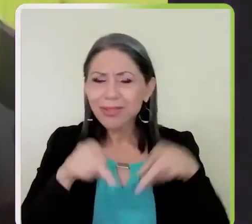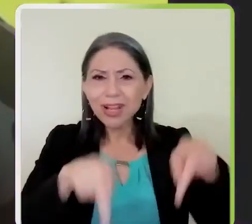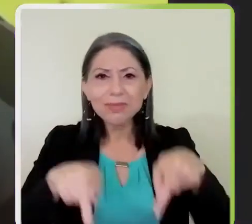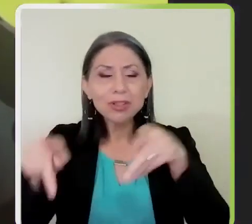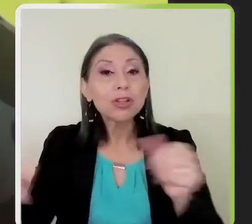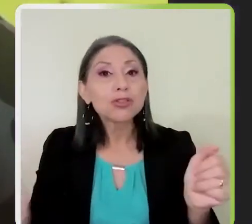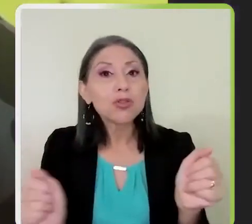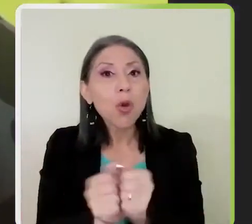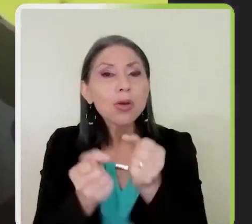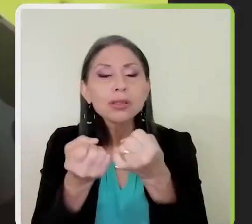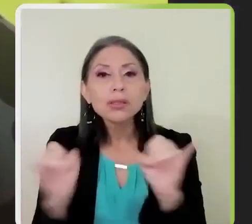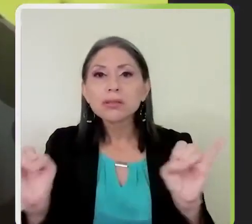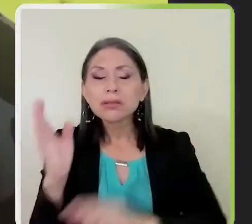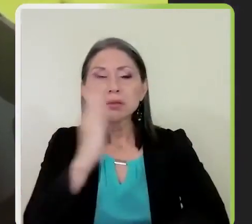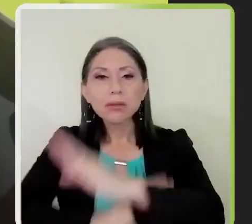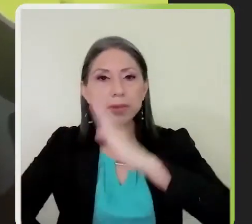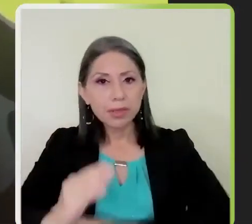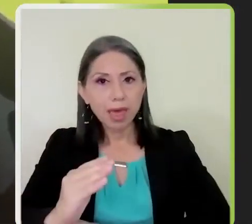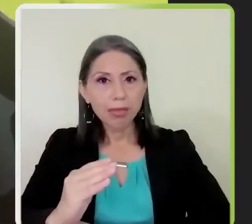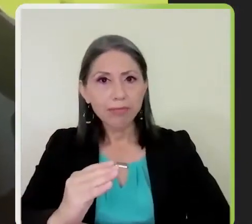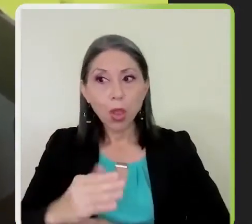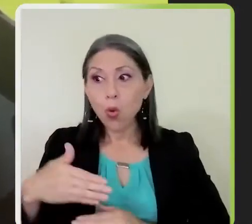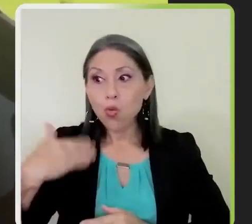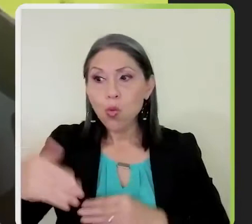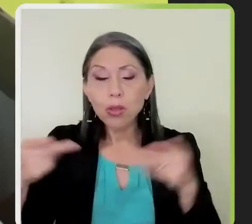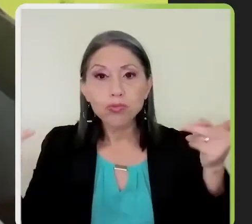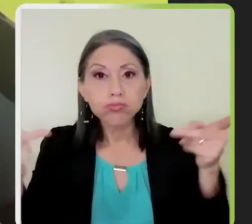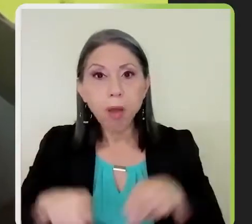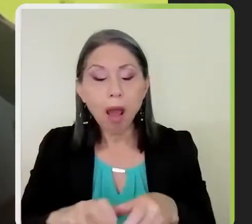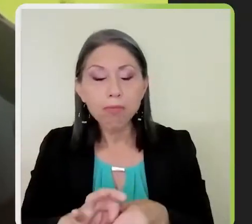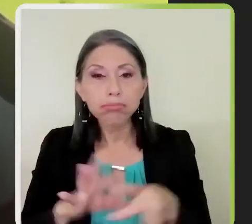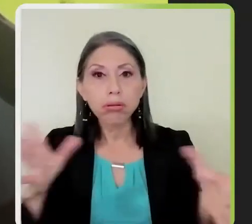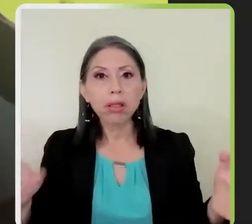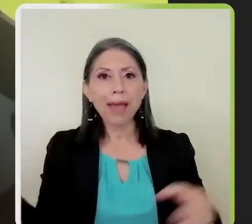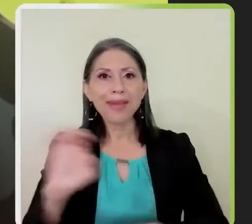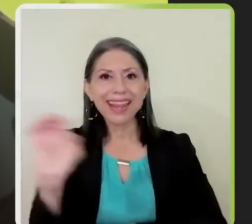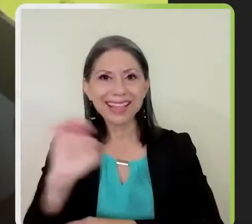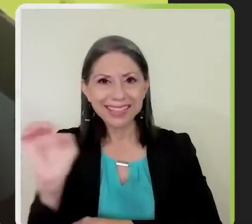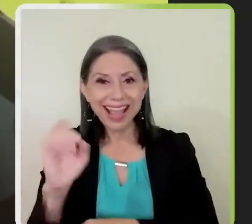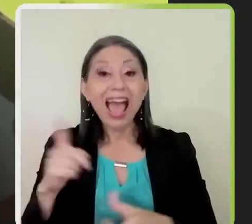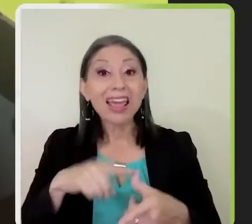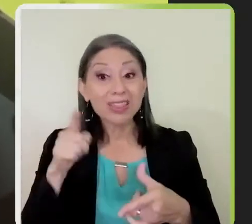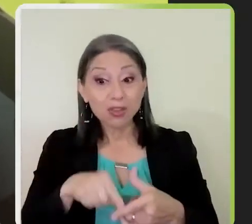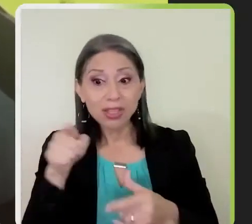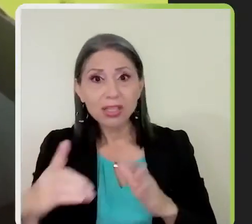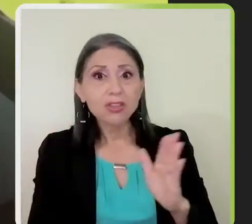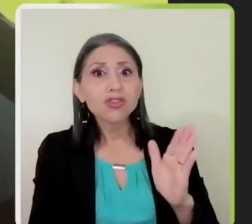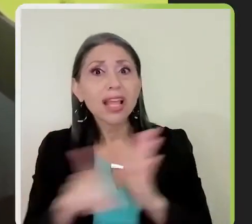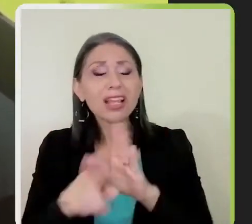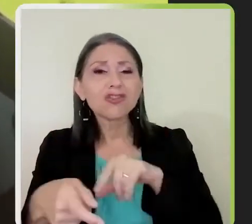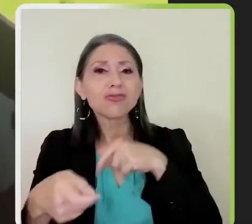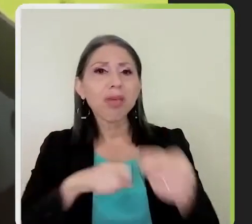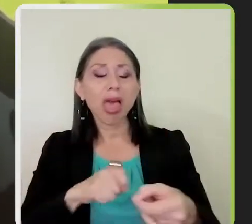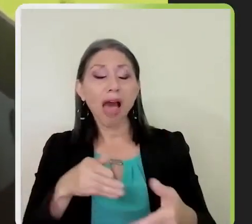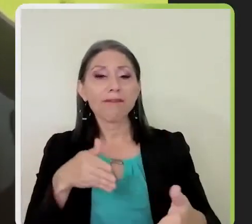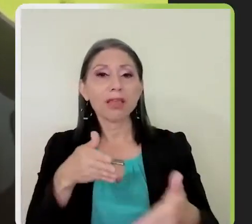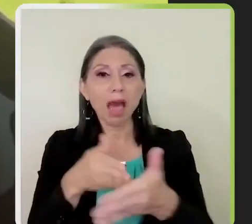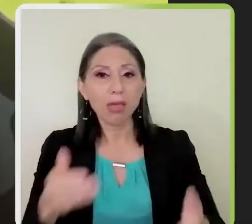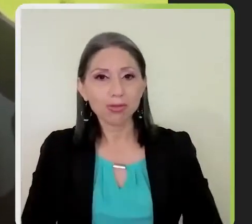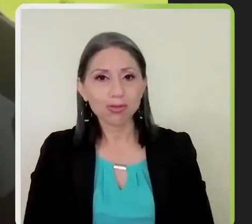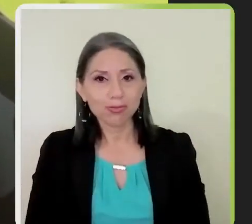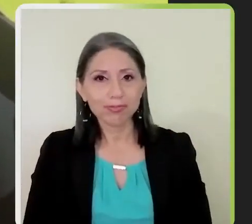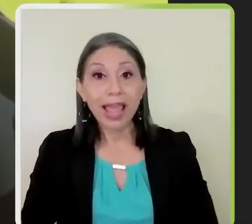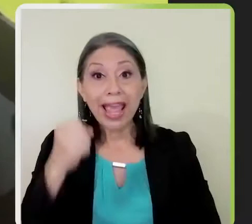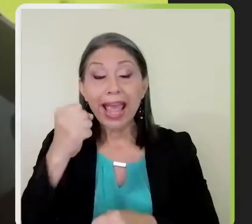todos, con y sin discapacidad. Entonces, en razón de la emergencia, esos derechos el ejercicio de esos derechos se ven afectados. El tema del